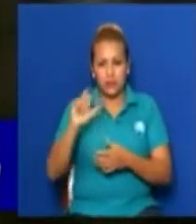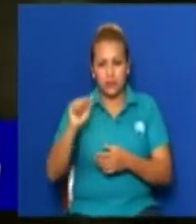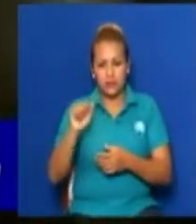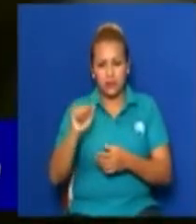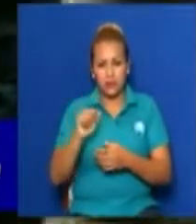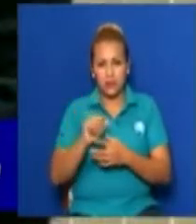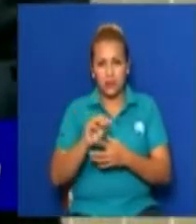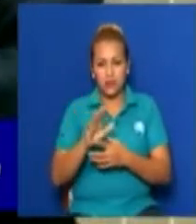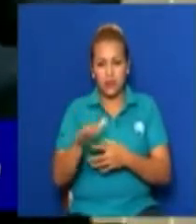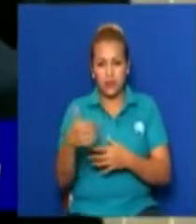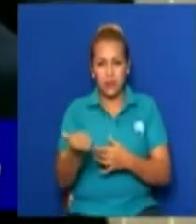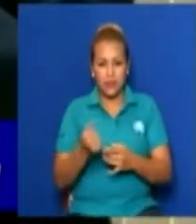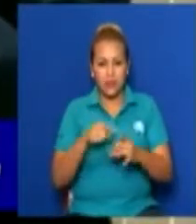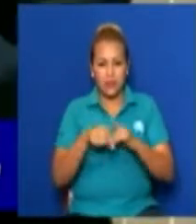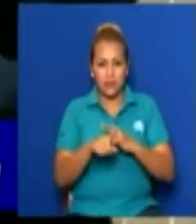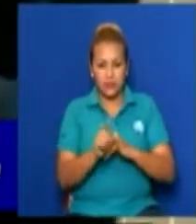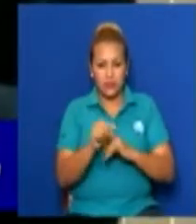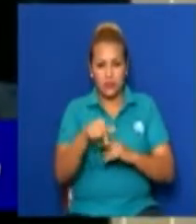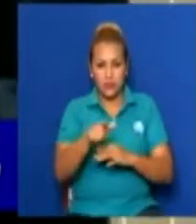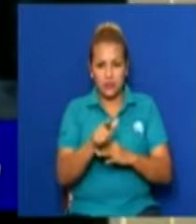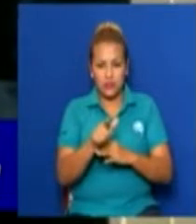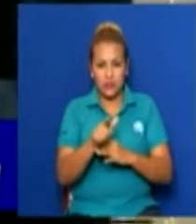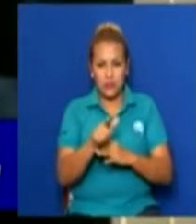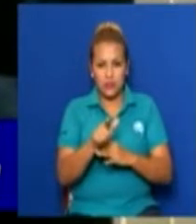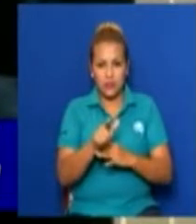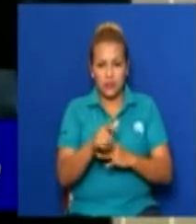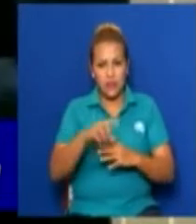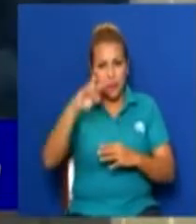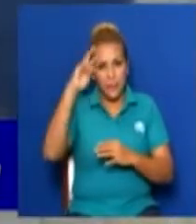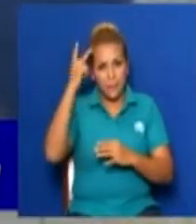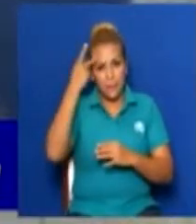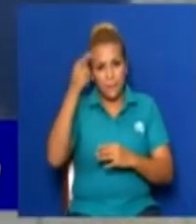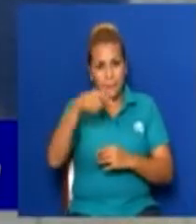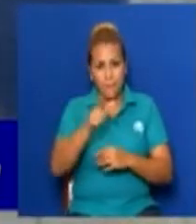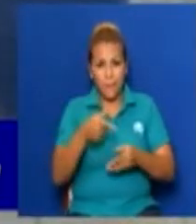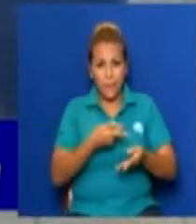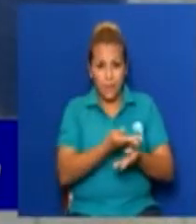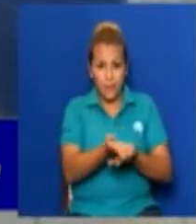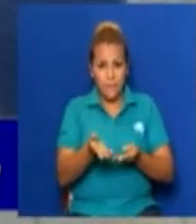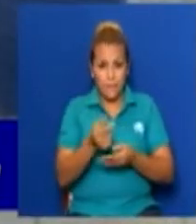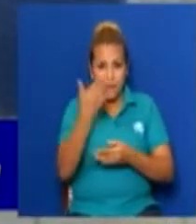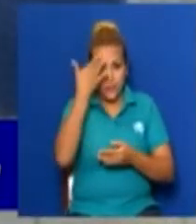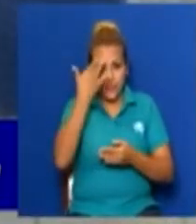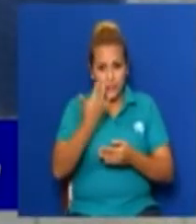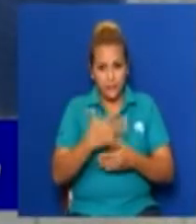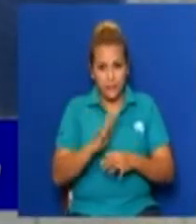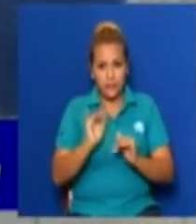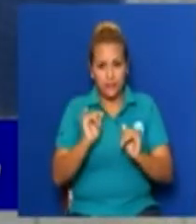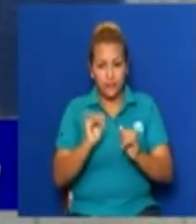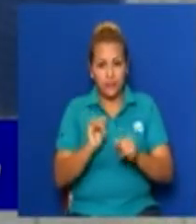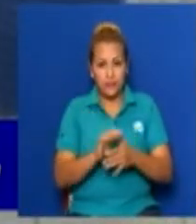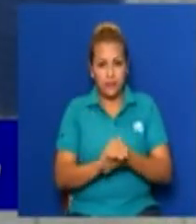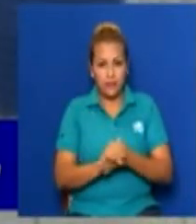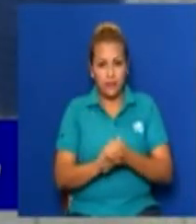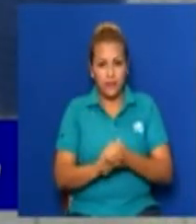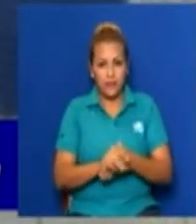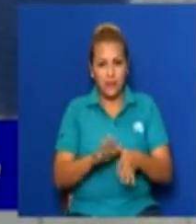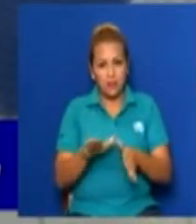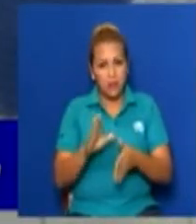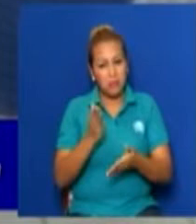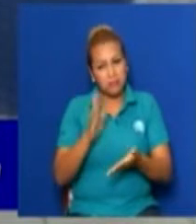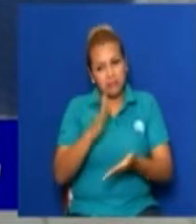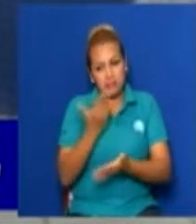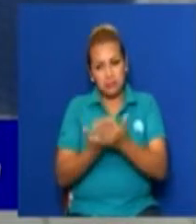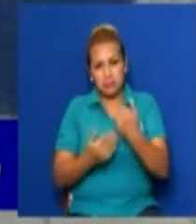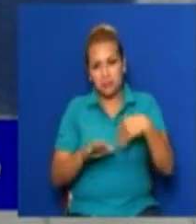de la Comisión de Asuntos Laborales y Gremiales, porque como ustedes saben, pues a la Edicta Medina se nos las llevaron para otro